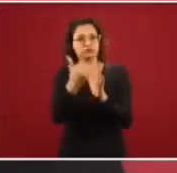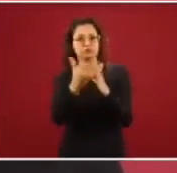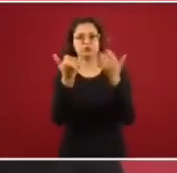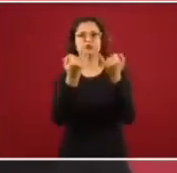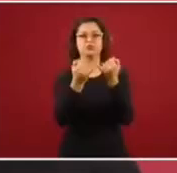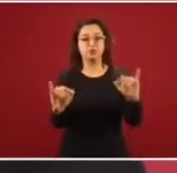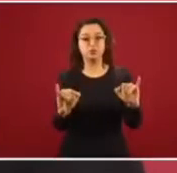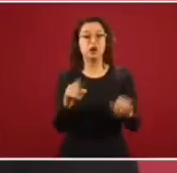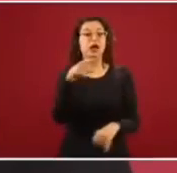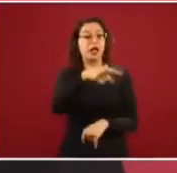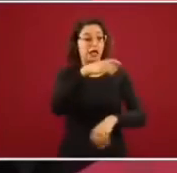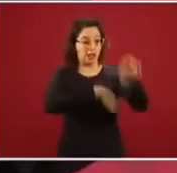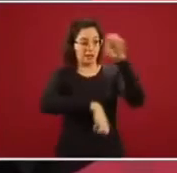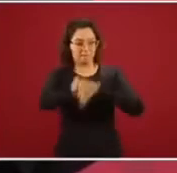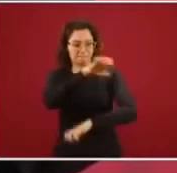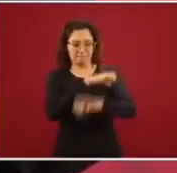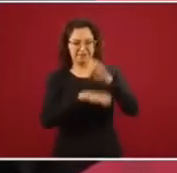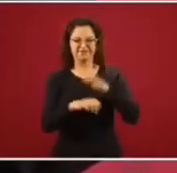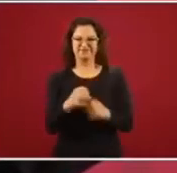empresa